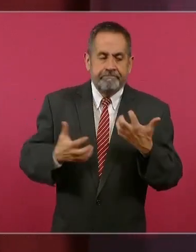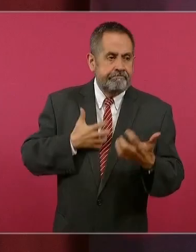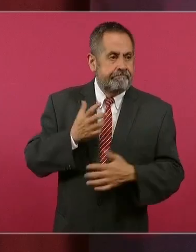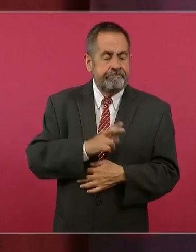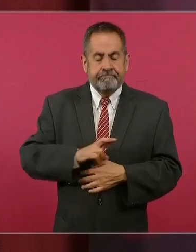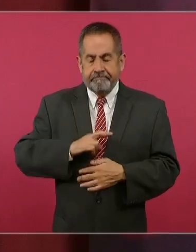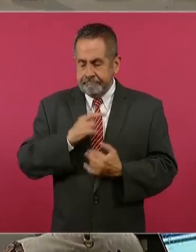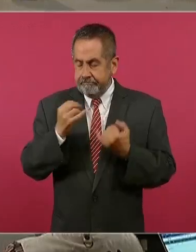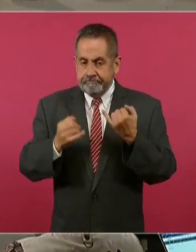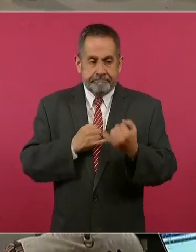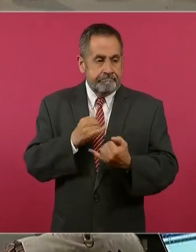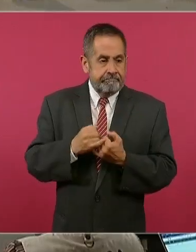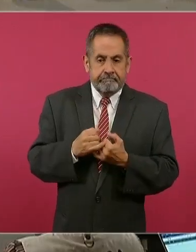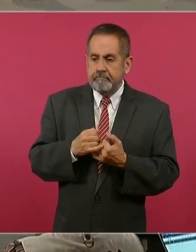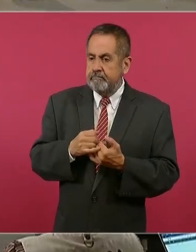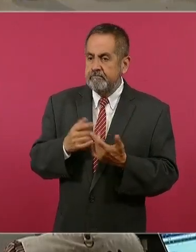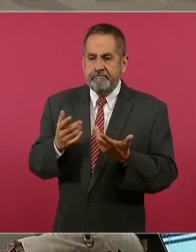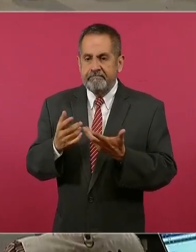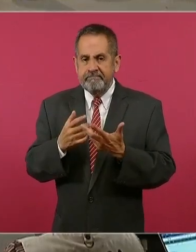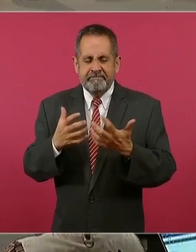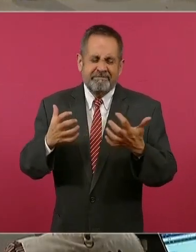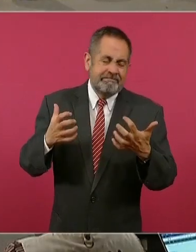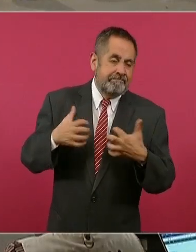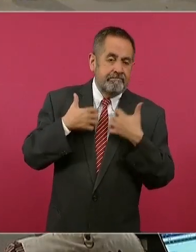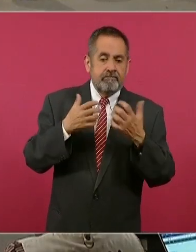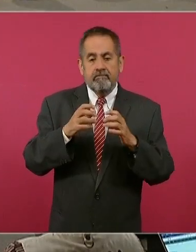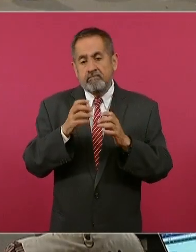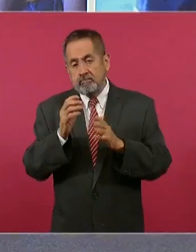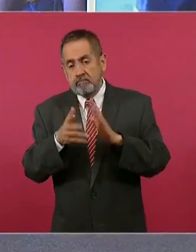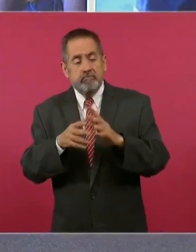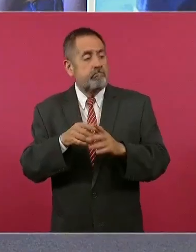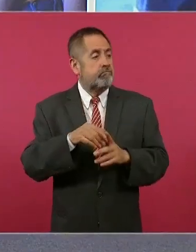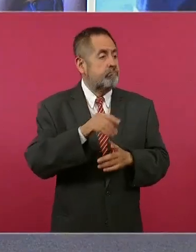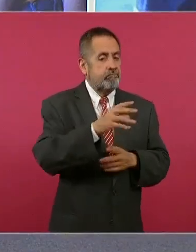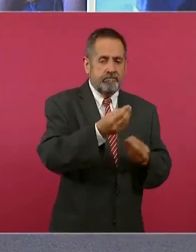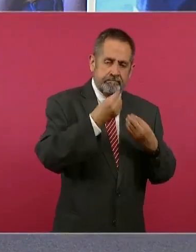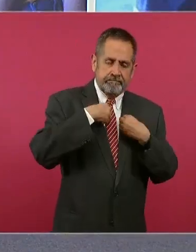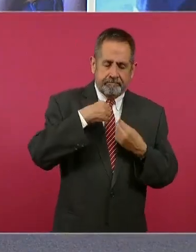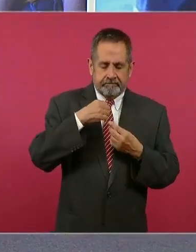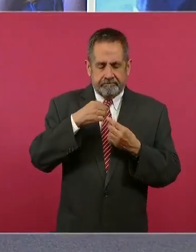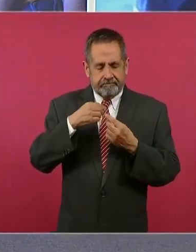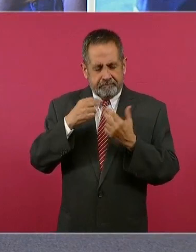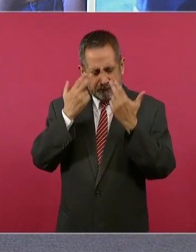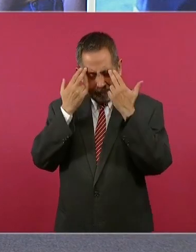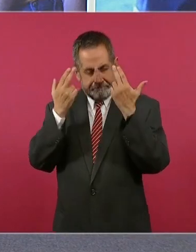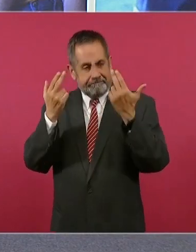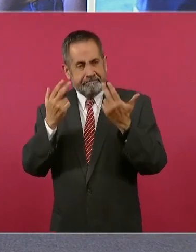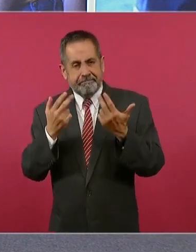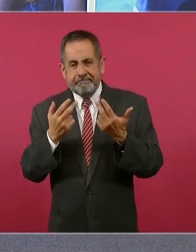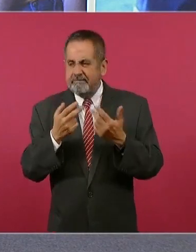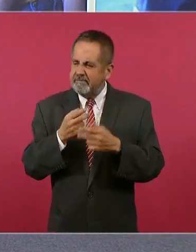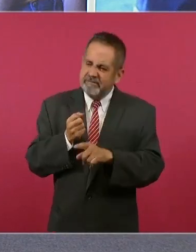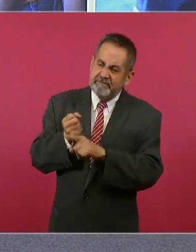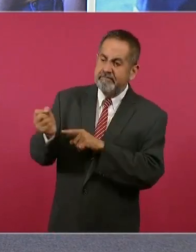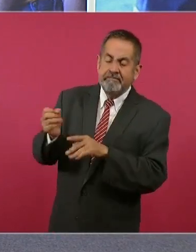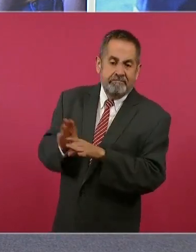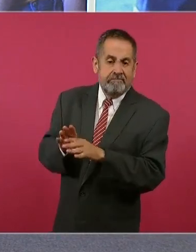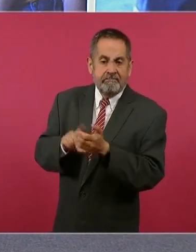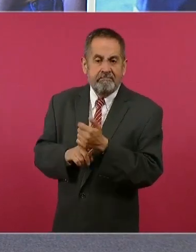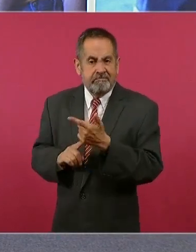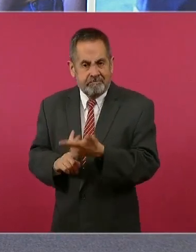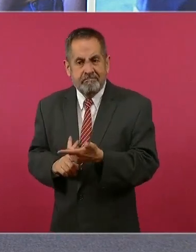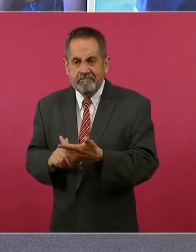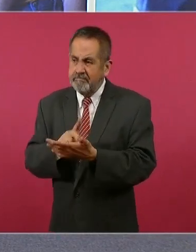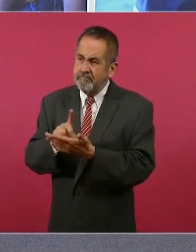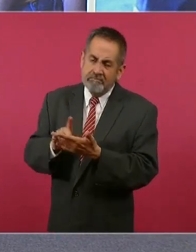lo que significa la adicción como una compulsión por satisfacer la necesidad de